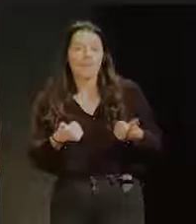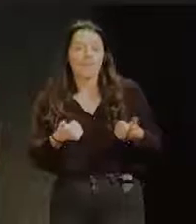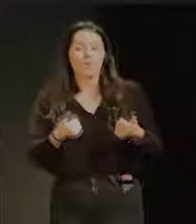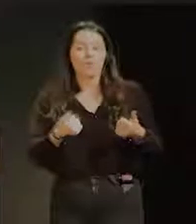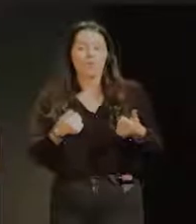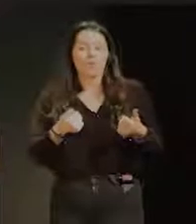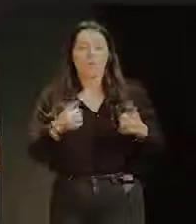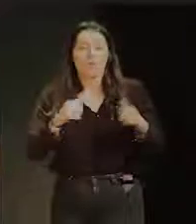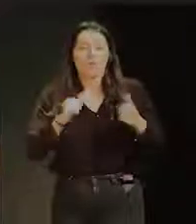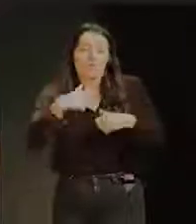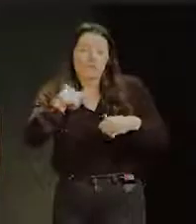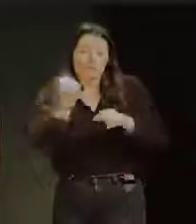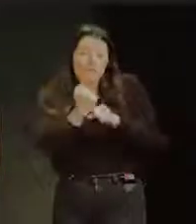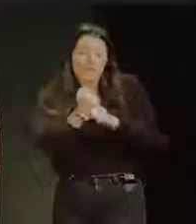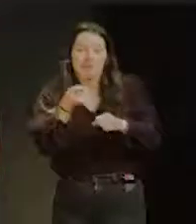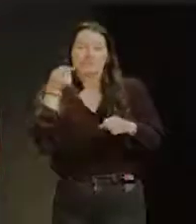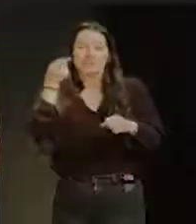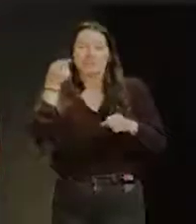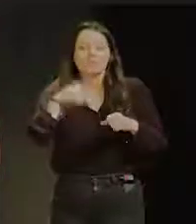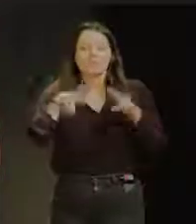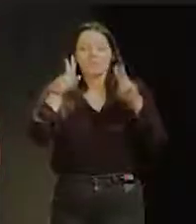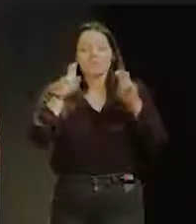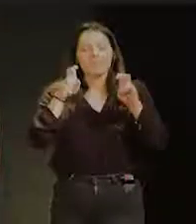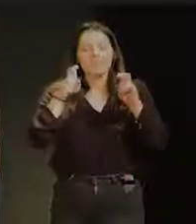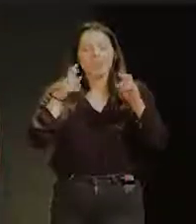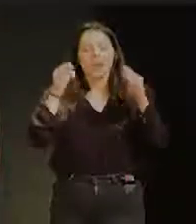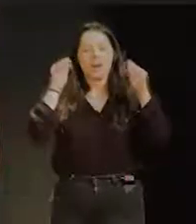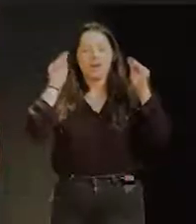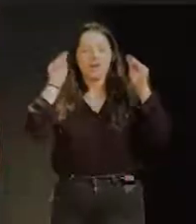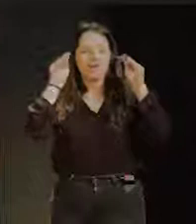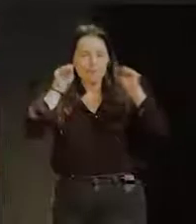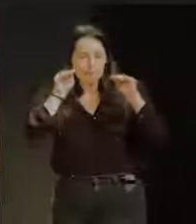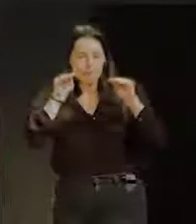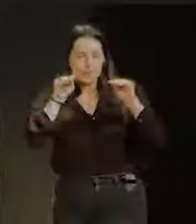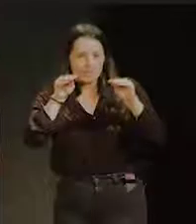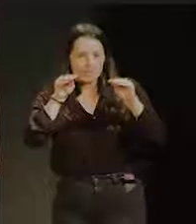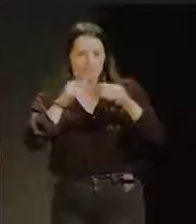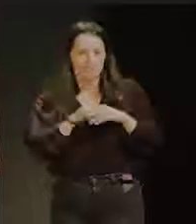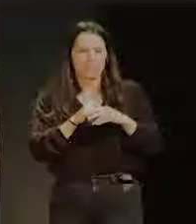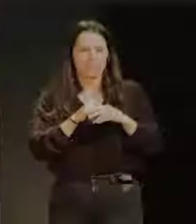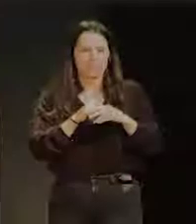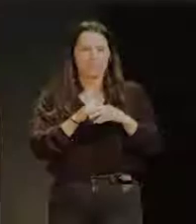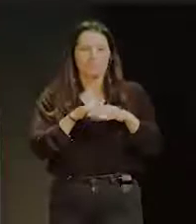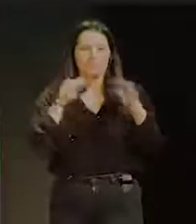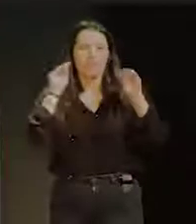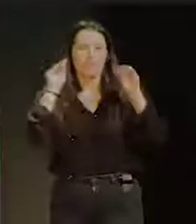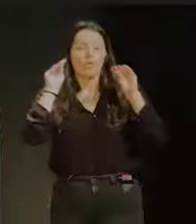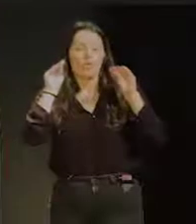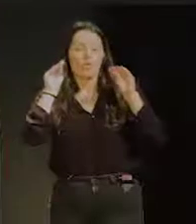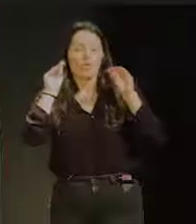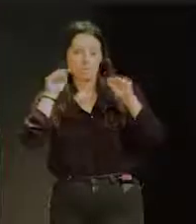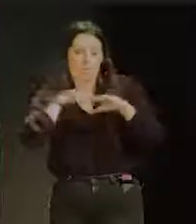Parte del trabajo que hacemos también es de formación en este tipo de ubicaciones y